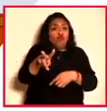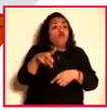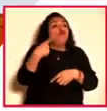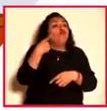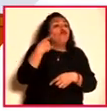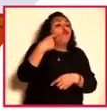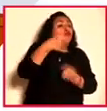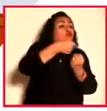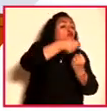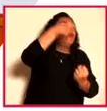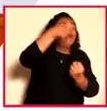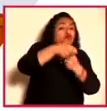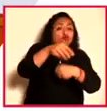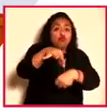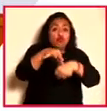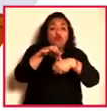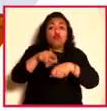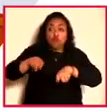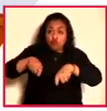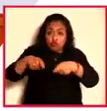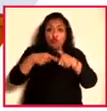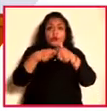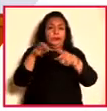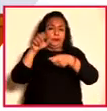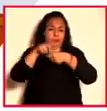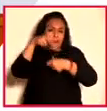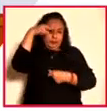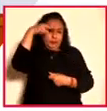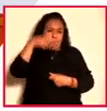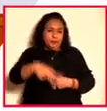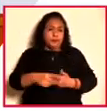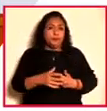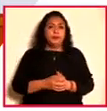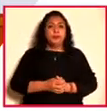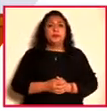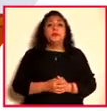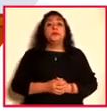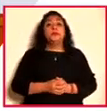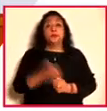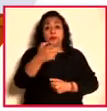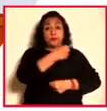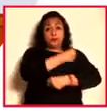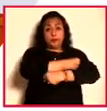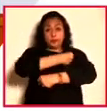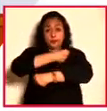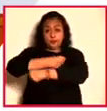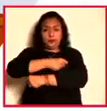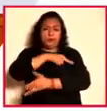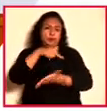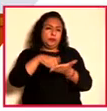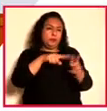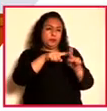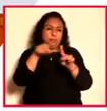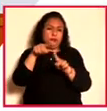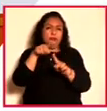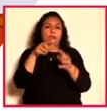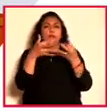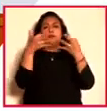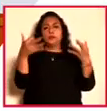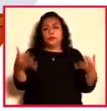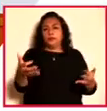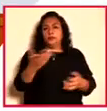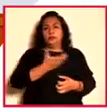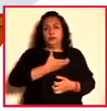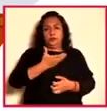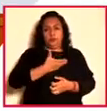raíces vivas de las culturas de México. Estas ventanas se encuentran en distintos predios del primer cuadro de la capital